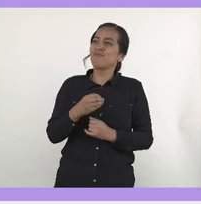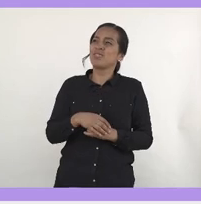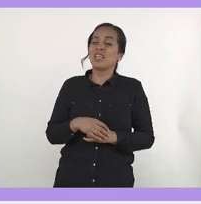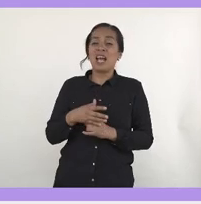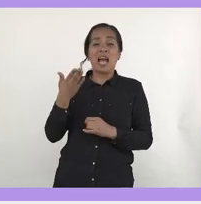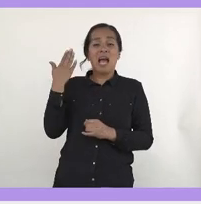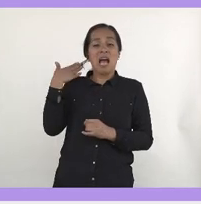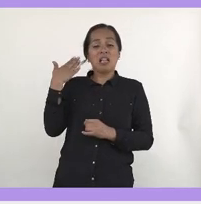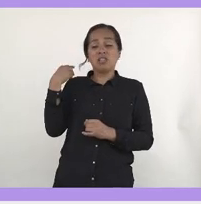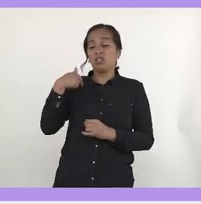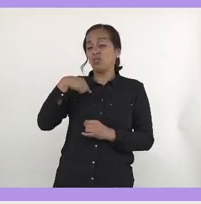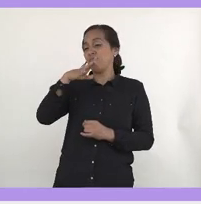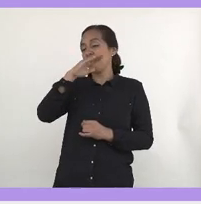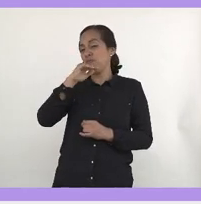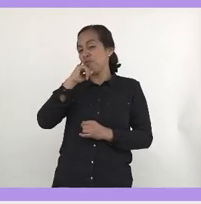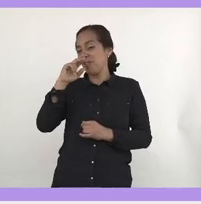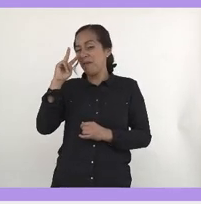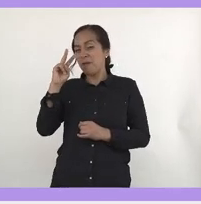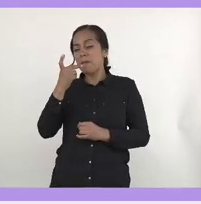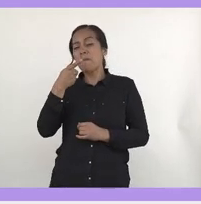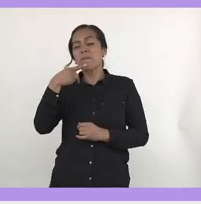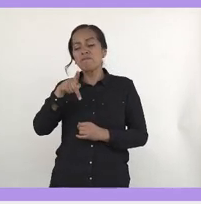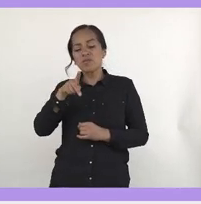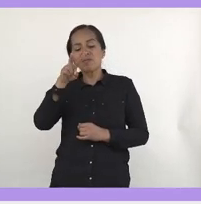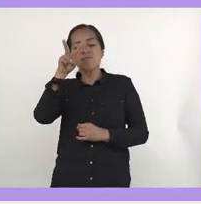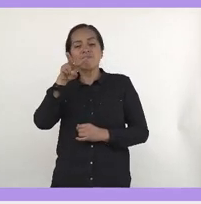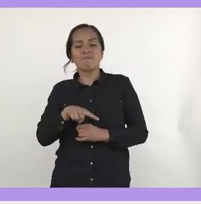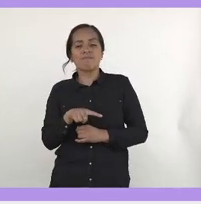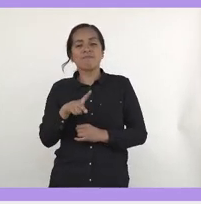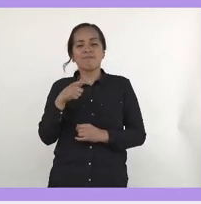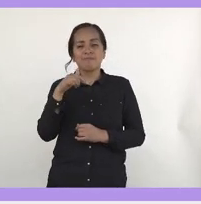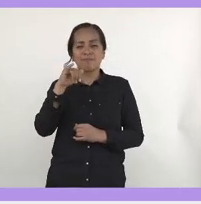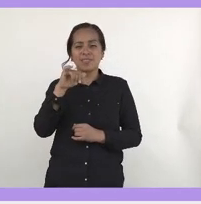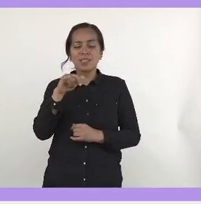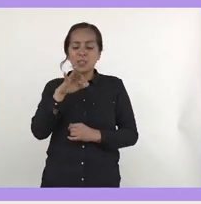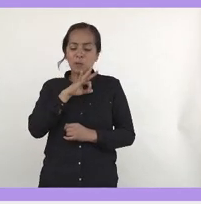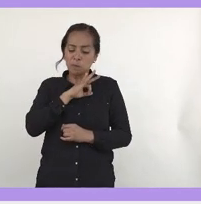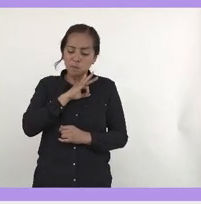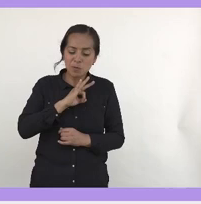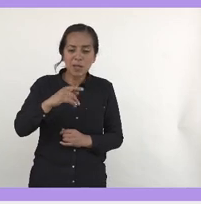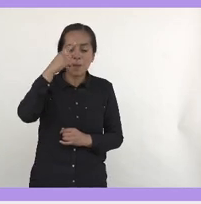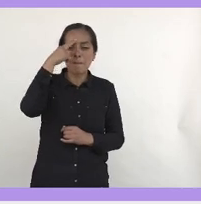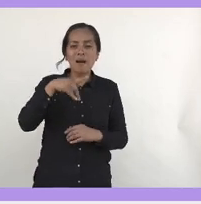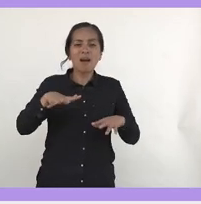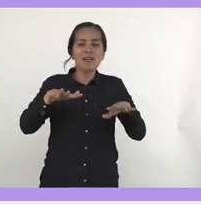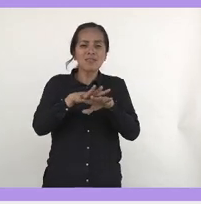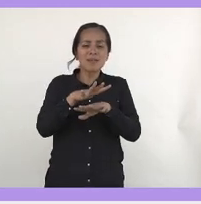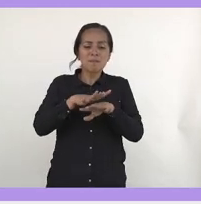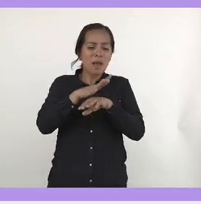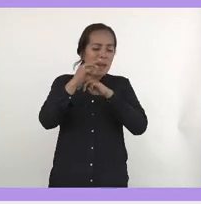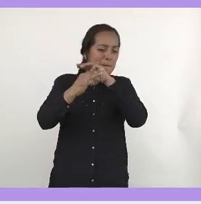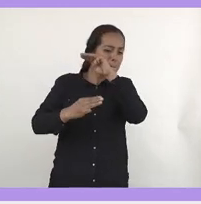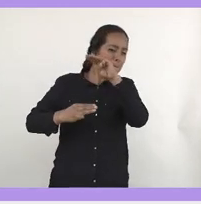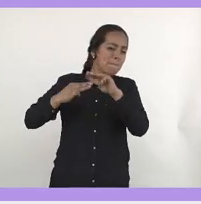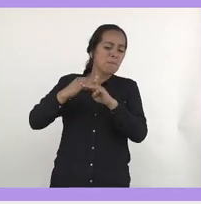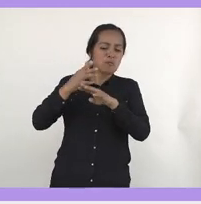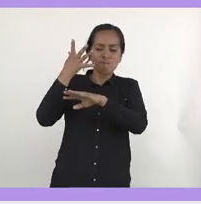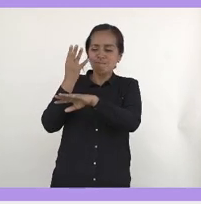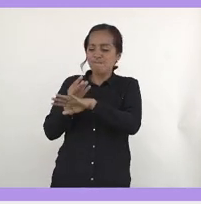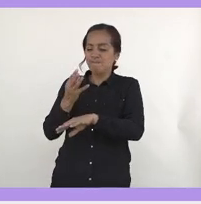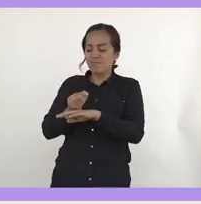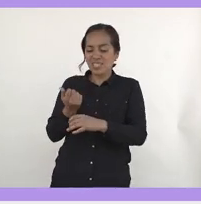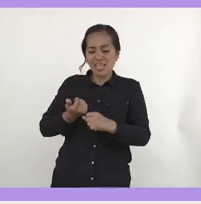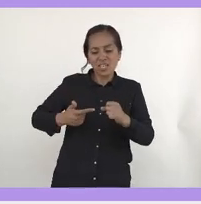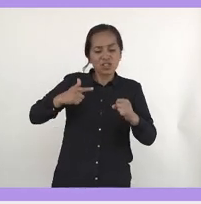porque antes no lo podía ver pero la verdad que que tiene el poder para cambiar el mundo la sociedad y